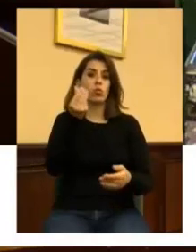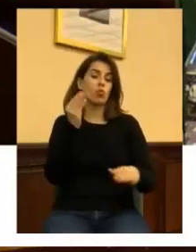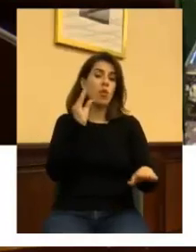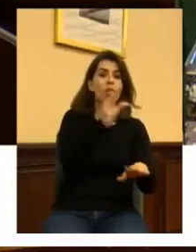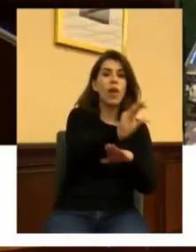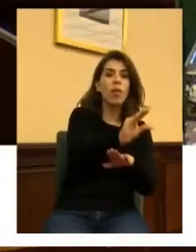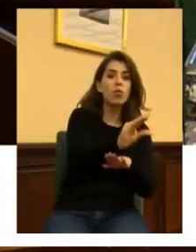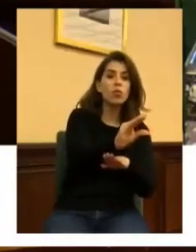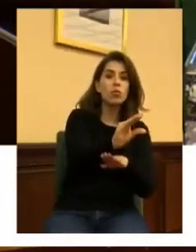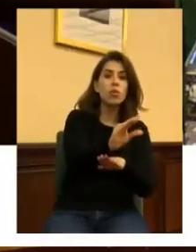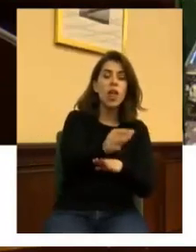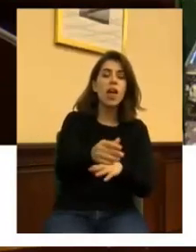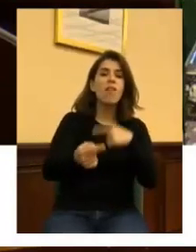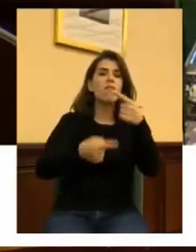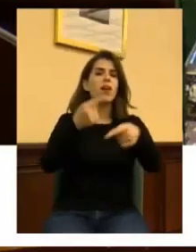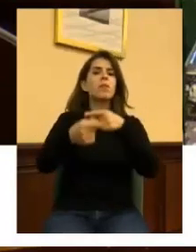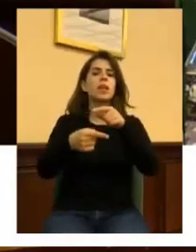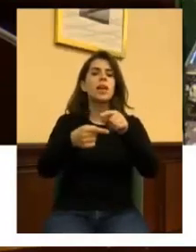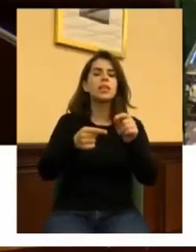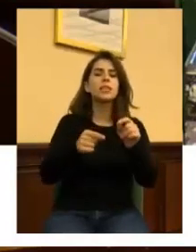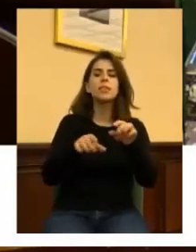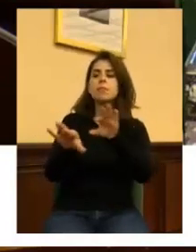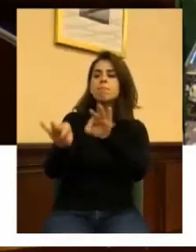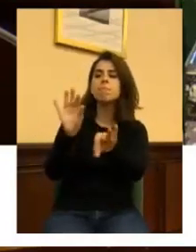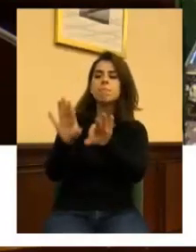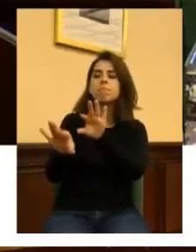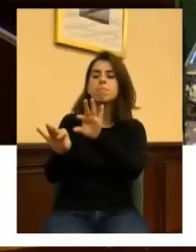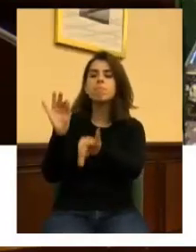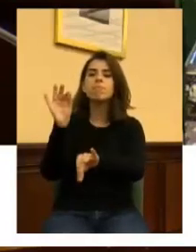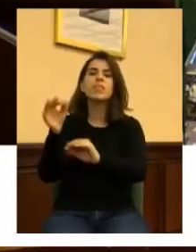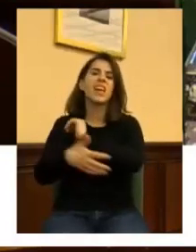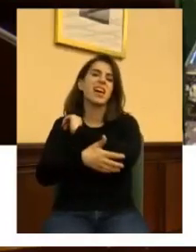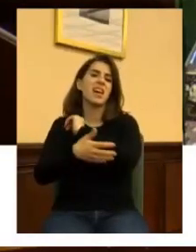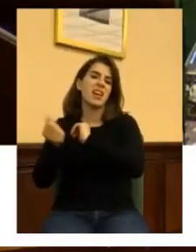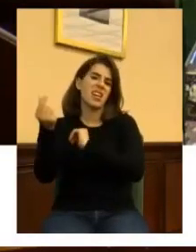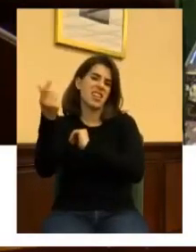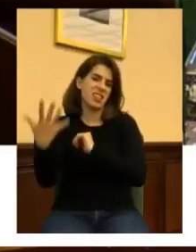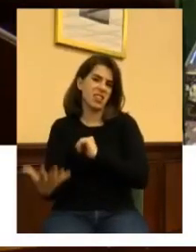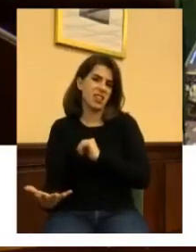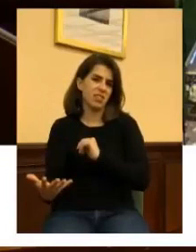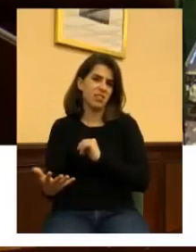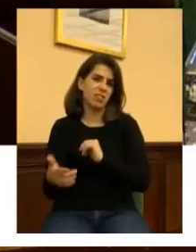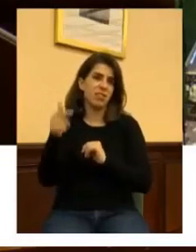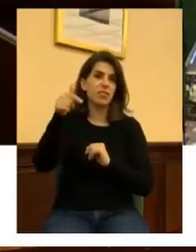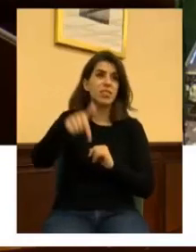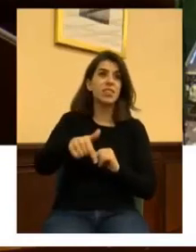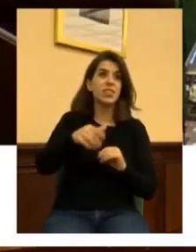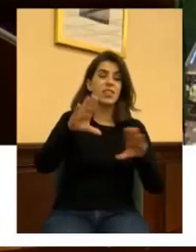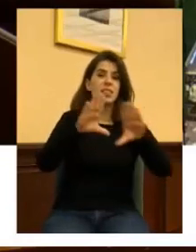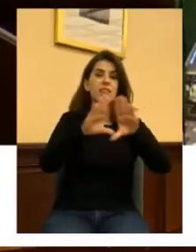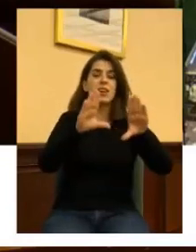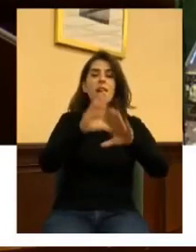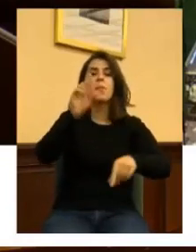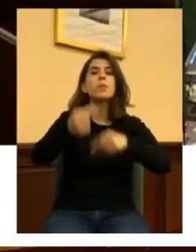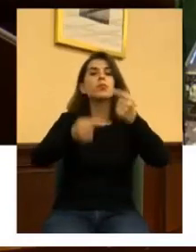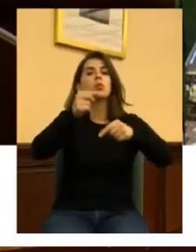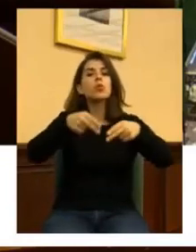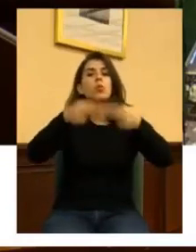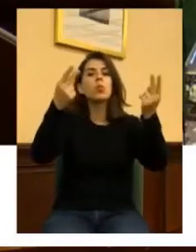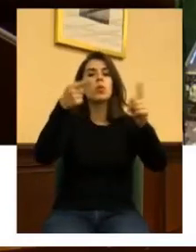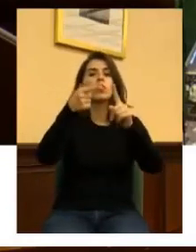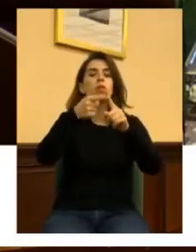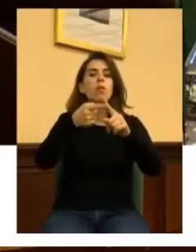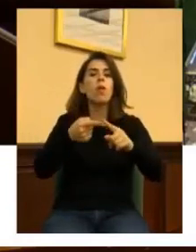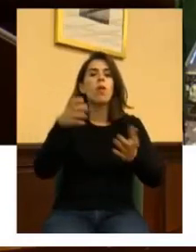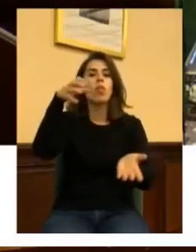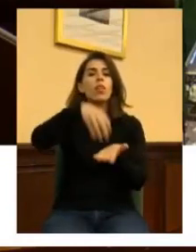las familias, casualmente, a las más ricas. En nuestra región, el presupuesto público para los centros